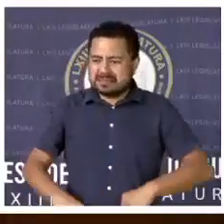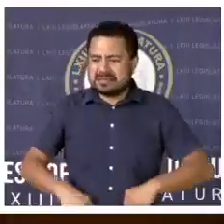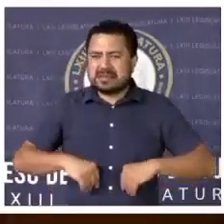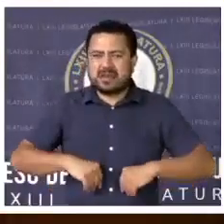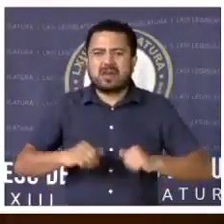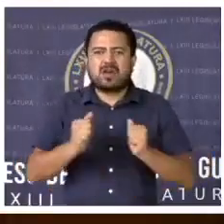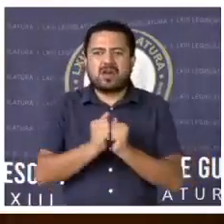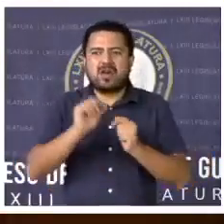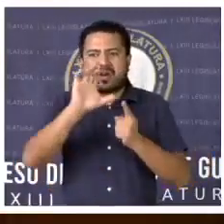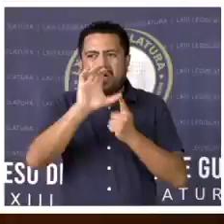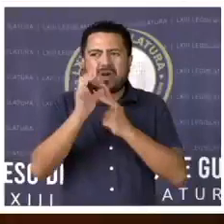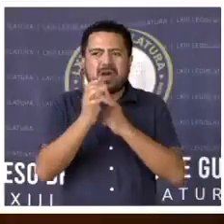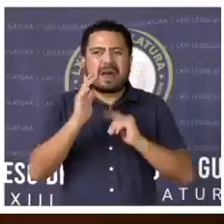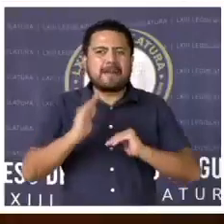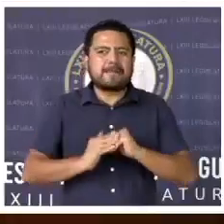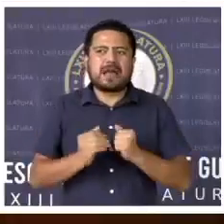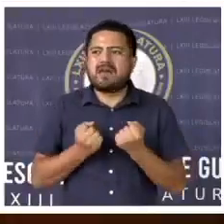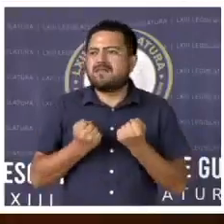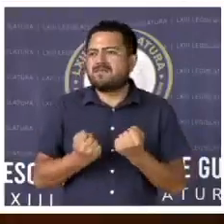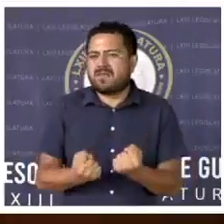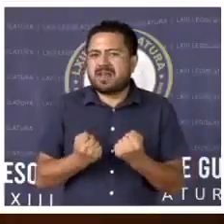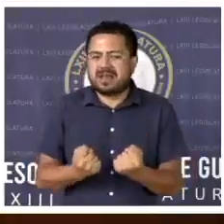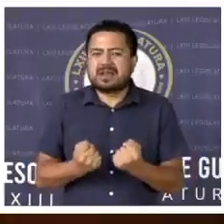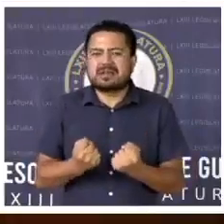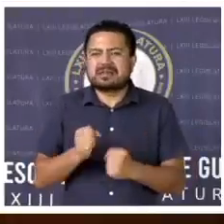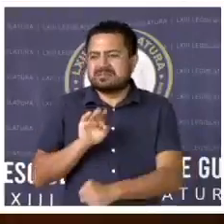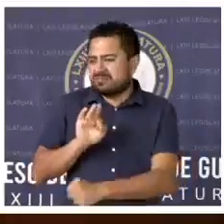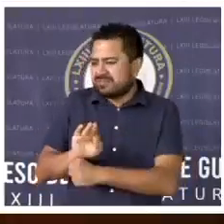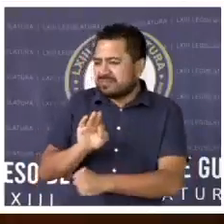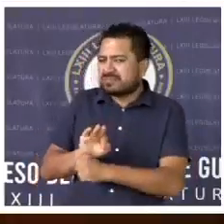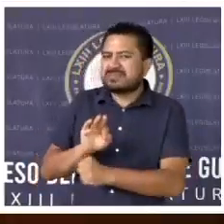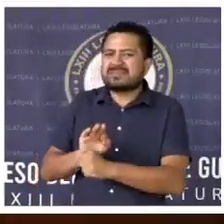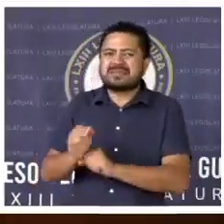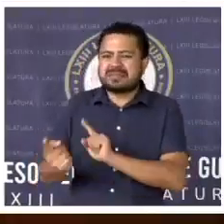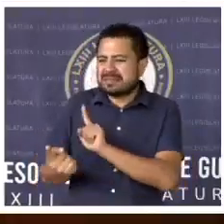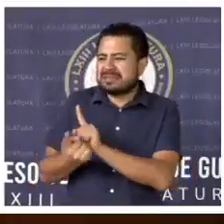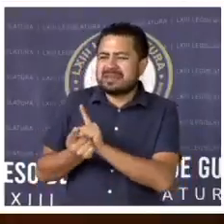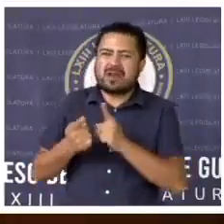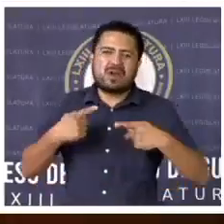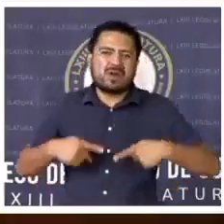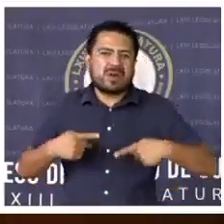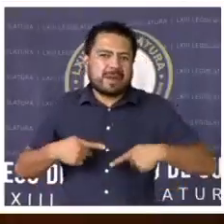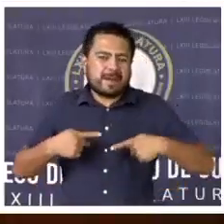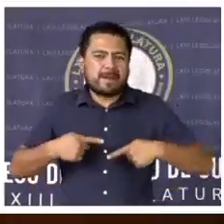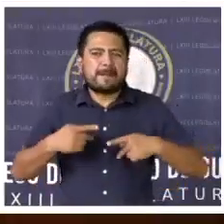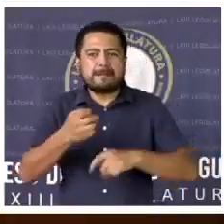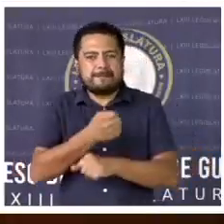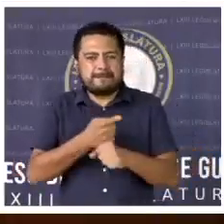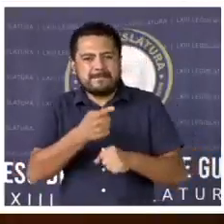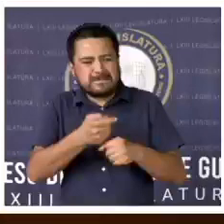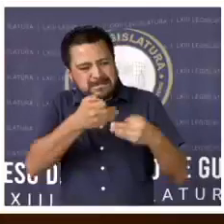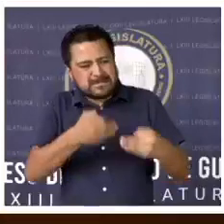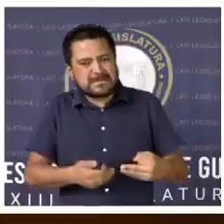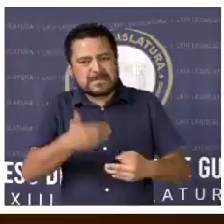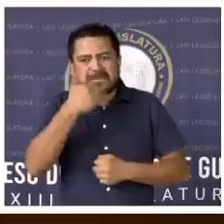una comisión más fuerte proactiva cercana a la víctima oportuna